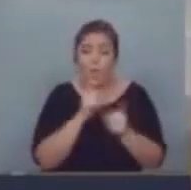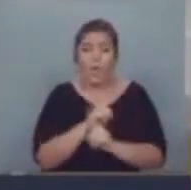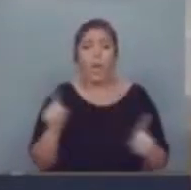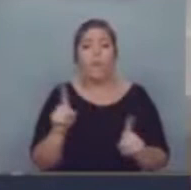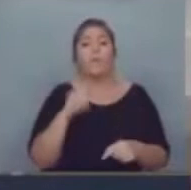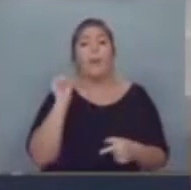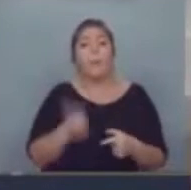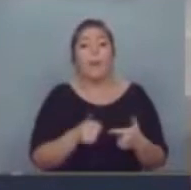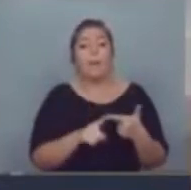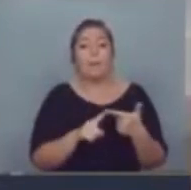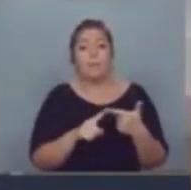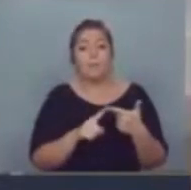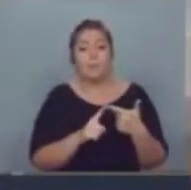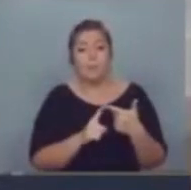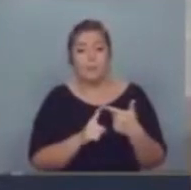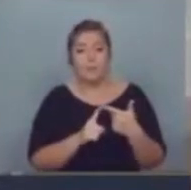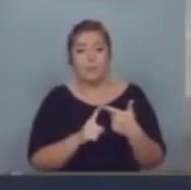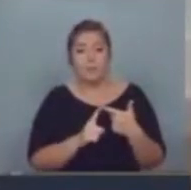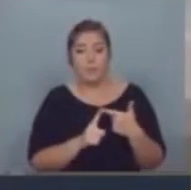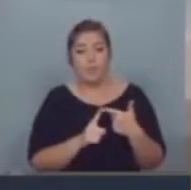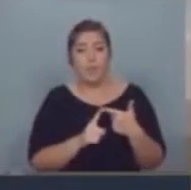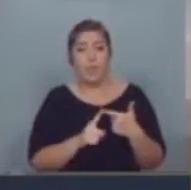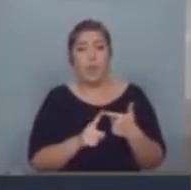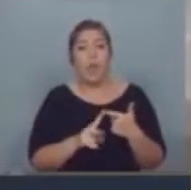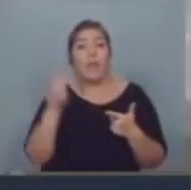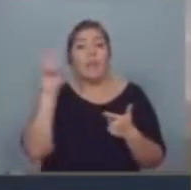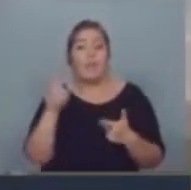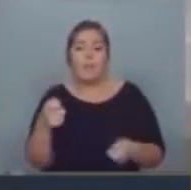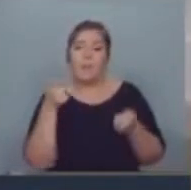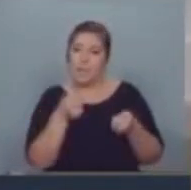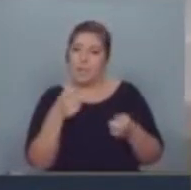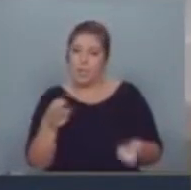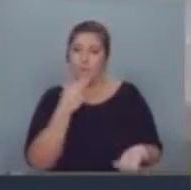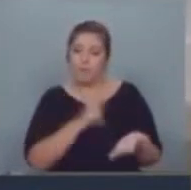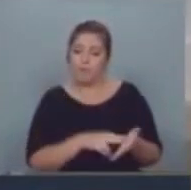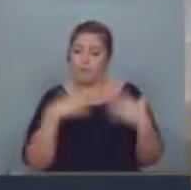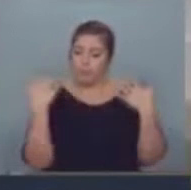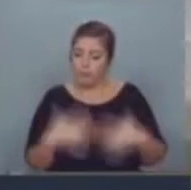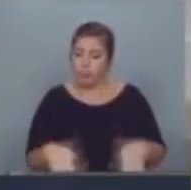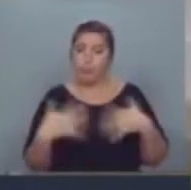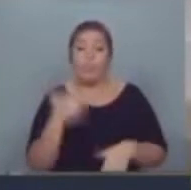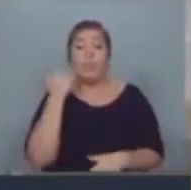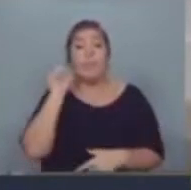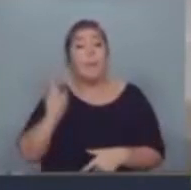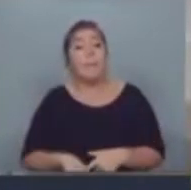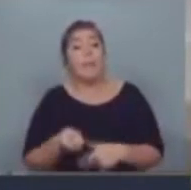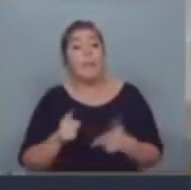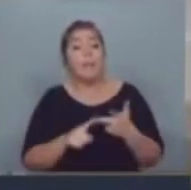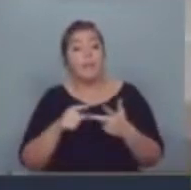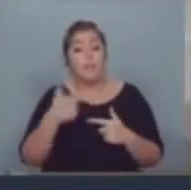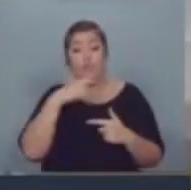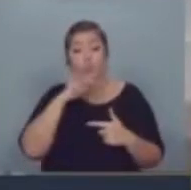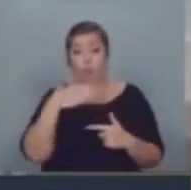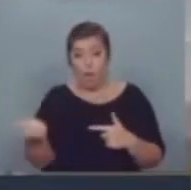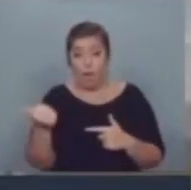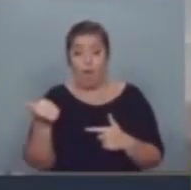personales, también está la cuestión de la fuerte presión impositiva que están teniendo algunos sectores, también está la cuestión de la soja con un